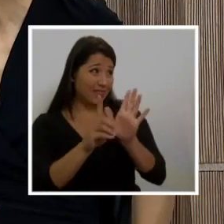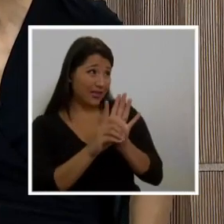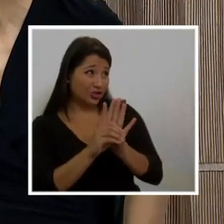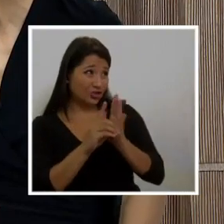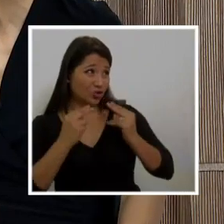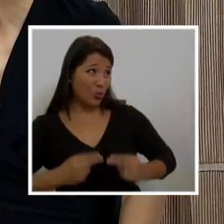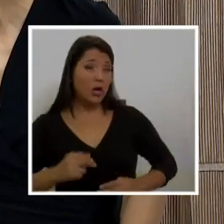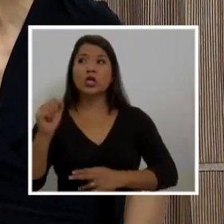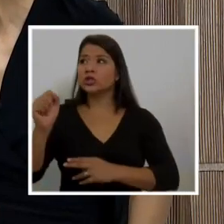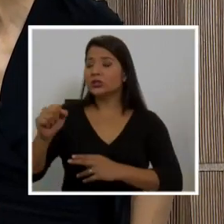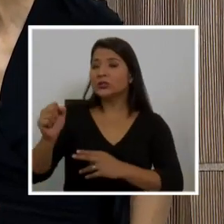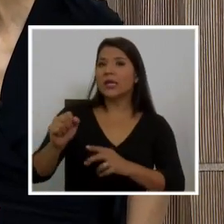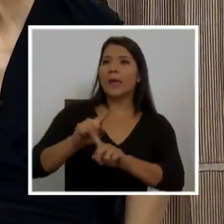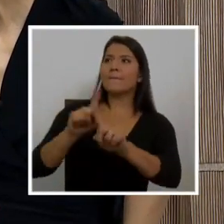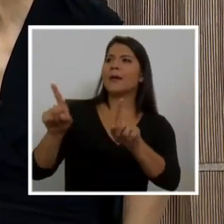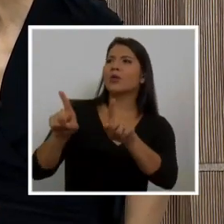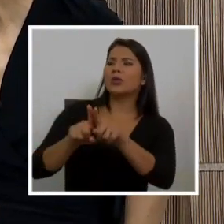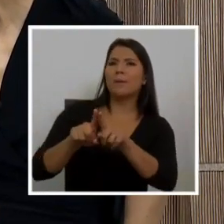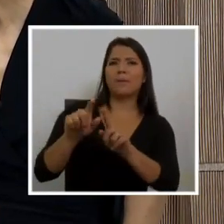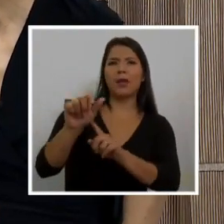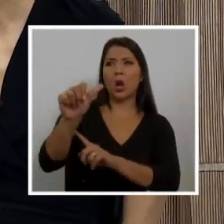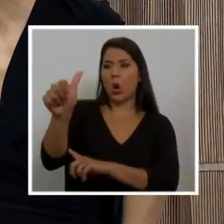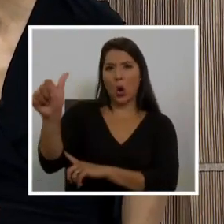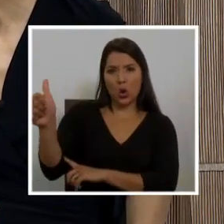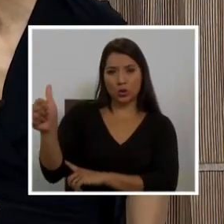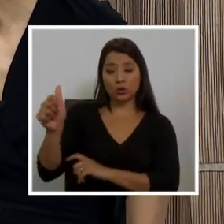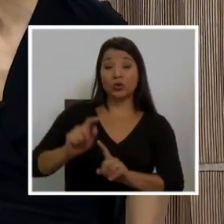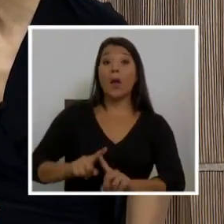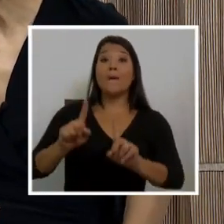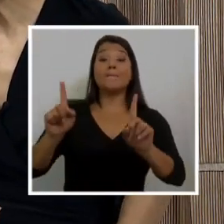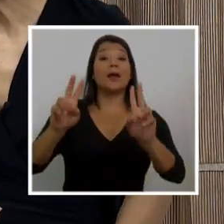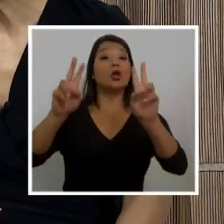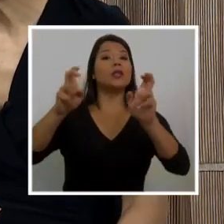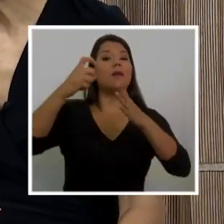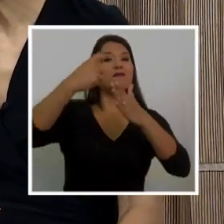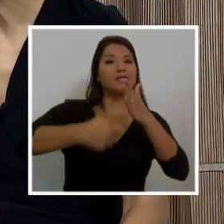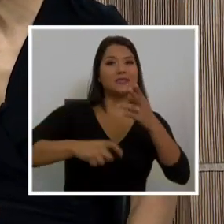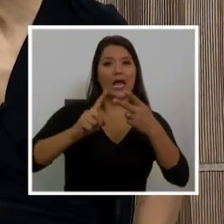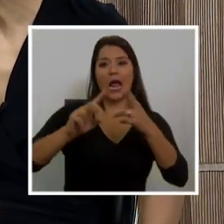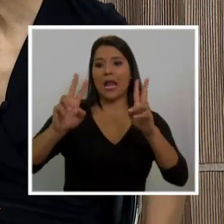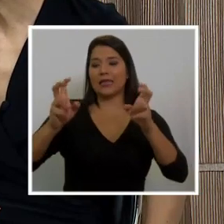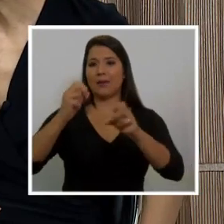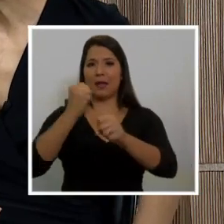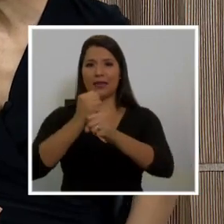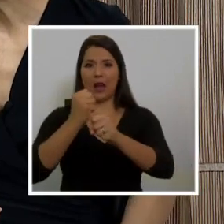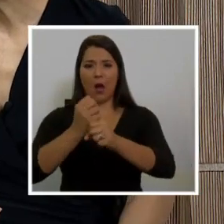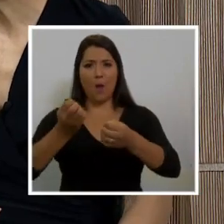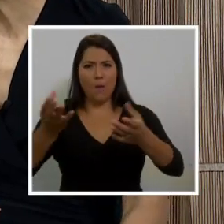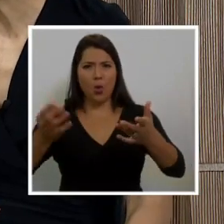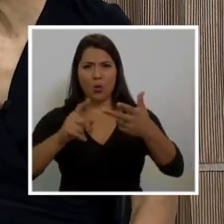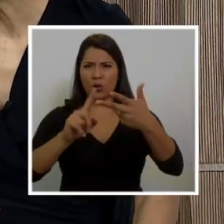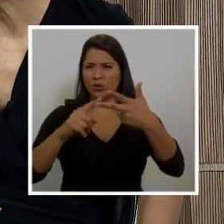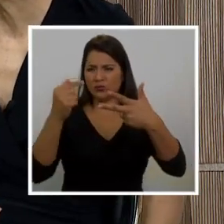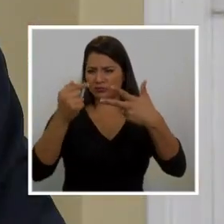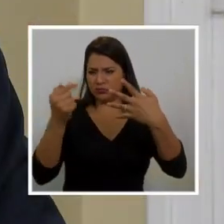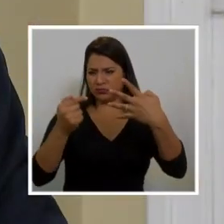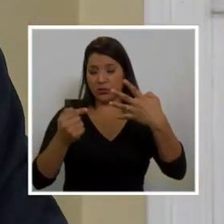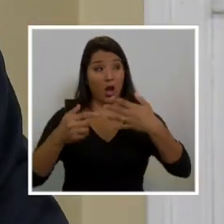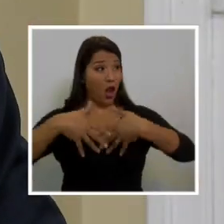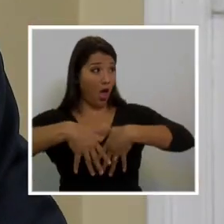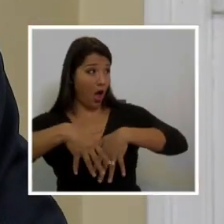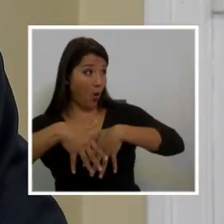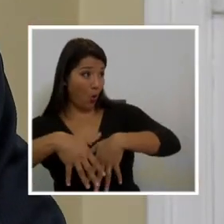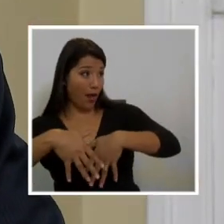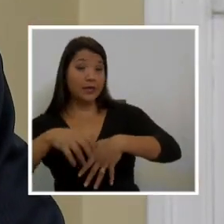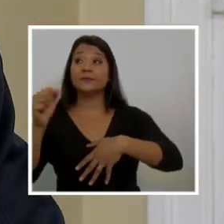libertades públicas, de acuerdos en ciertas posiciones, mientras que en el tema fiscal, en el tema de empleo público, en 3 o 4 temas... ¿En el tema de la huelga? De